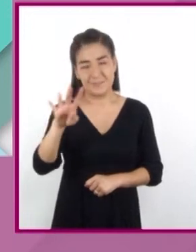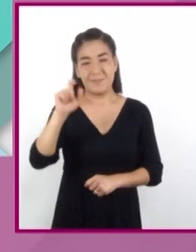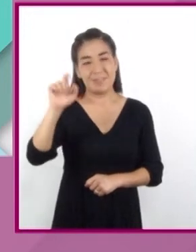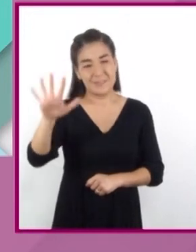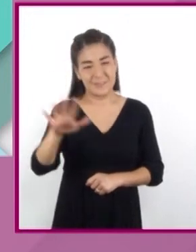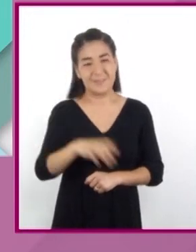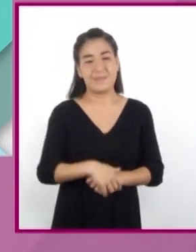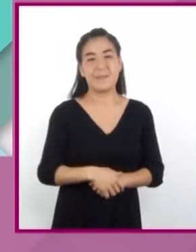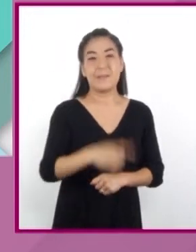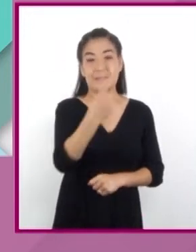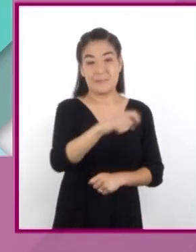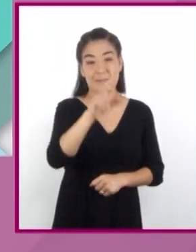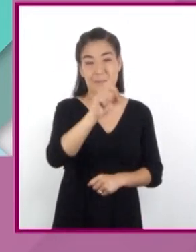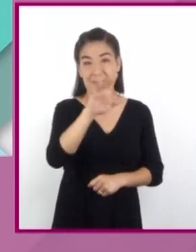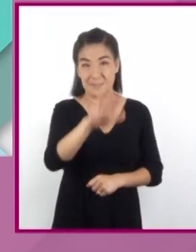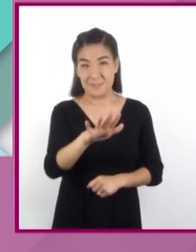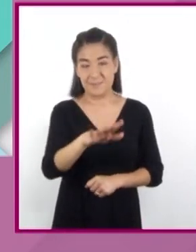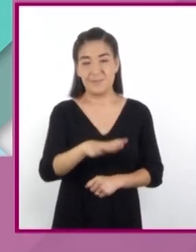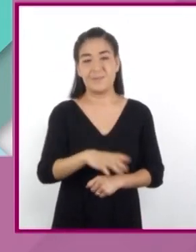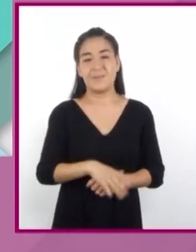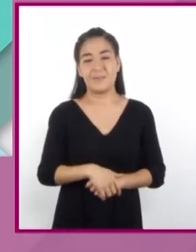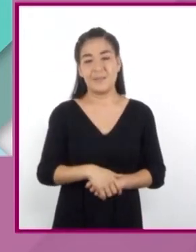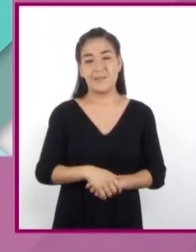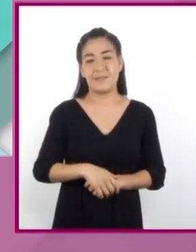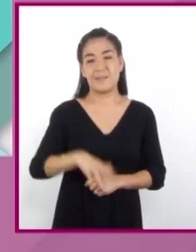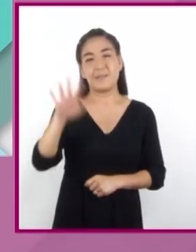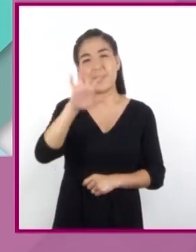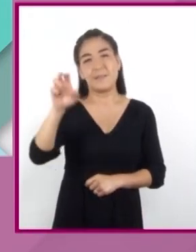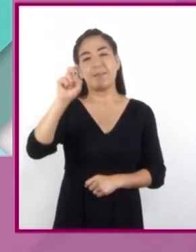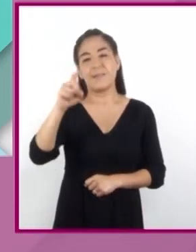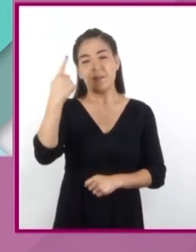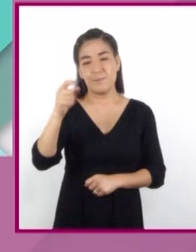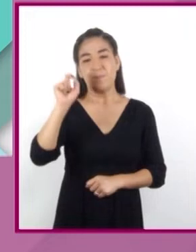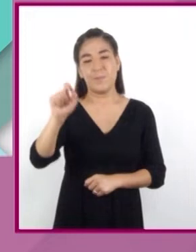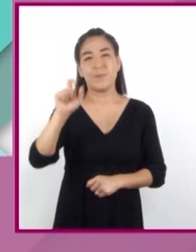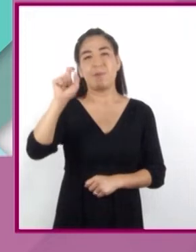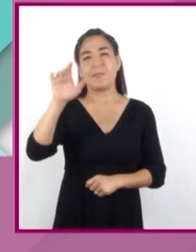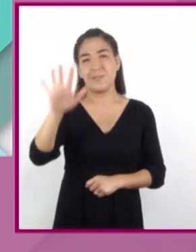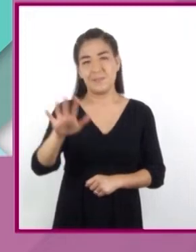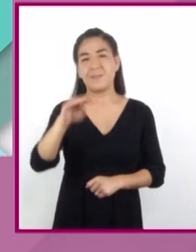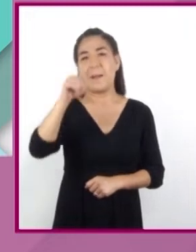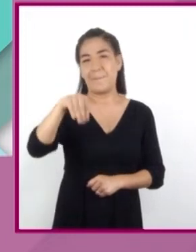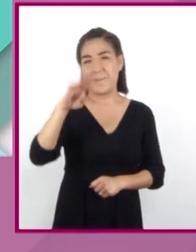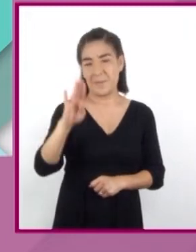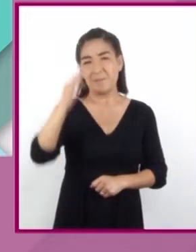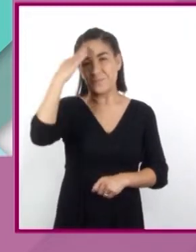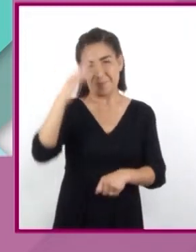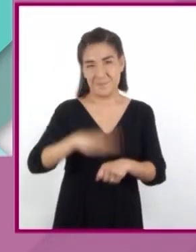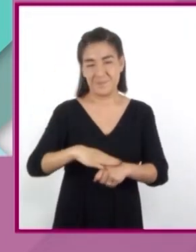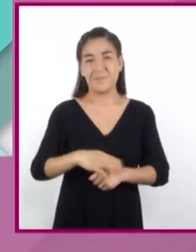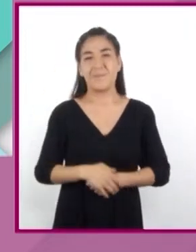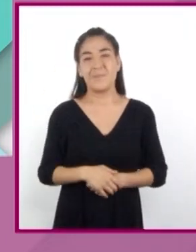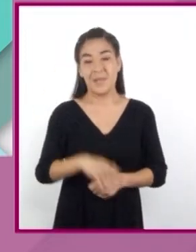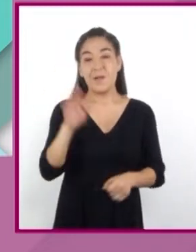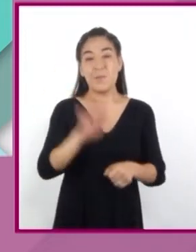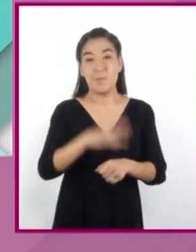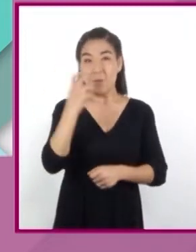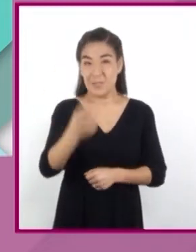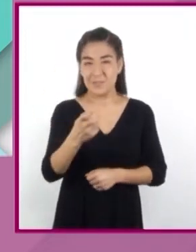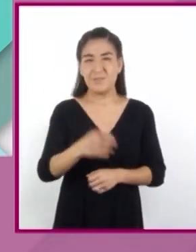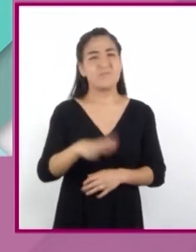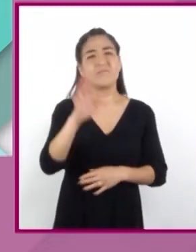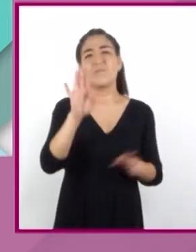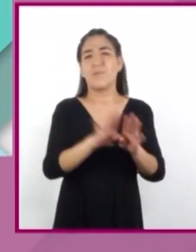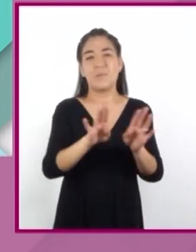Y, con 125 fotografías, se ocupan 531.25 MB de memoria. Por lo tanto, no es